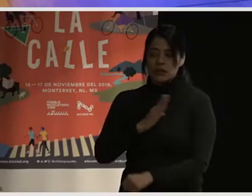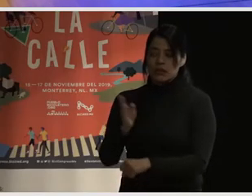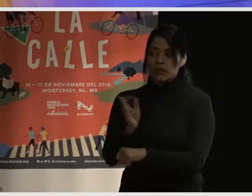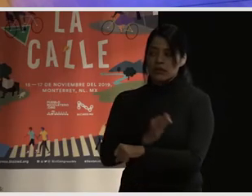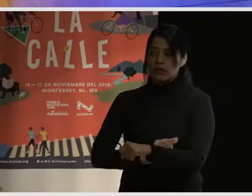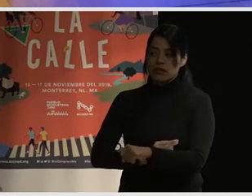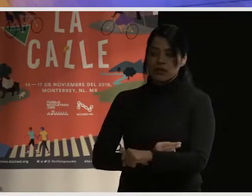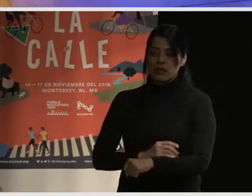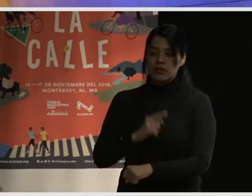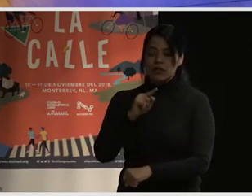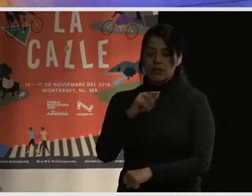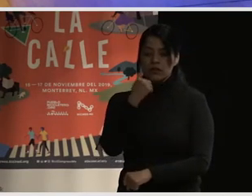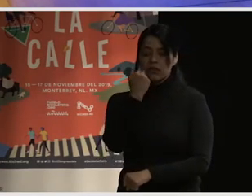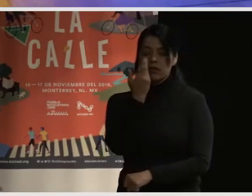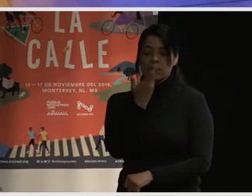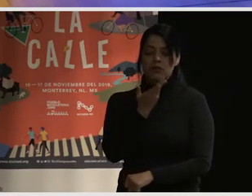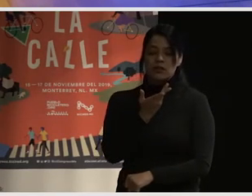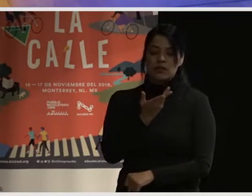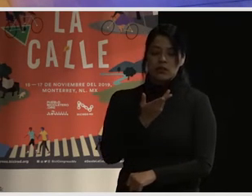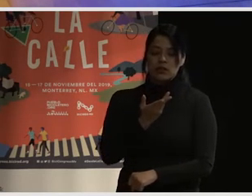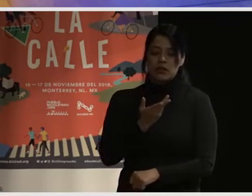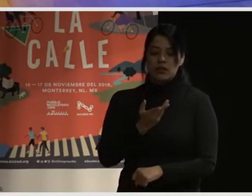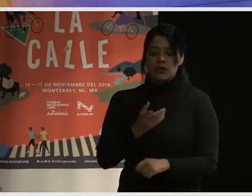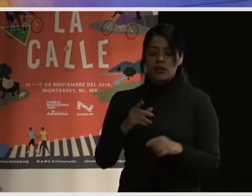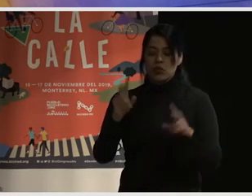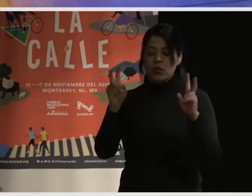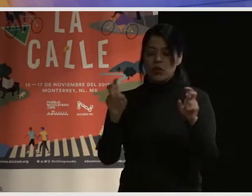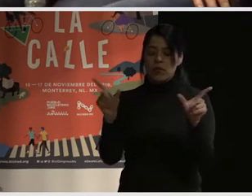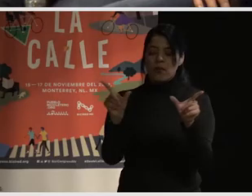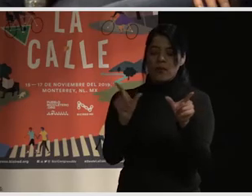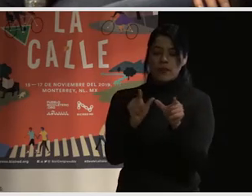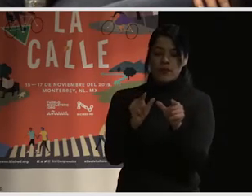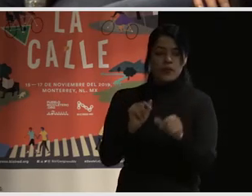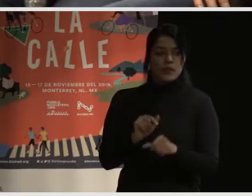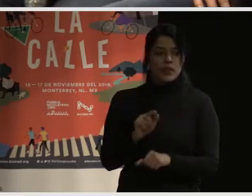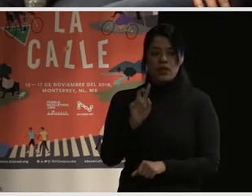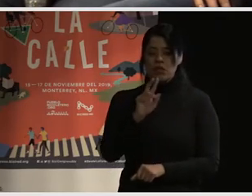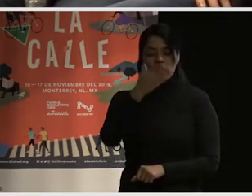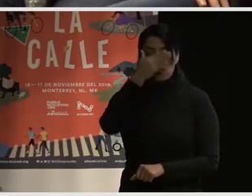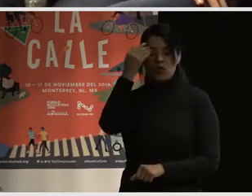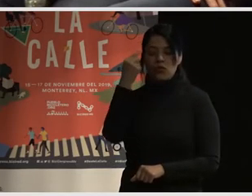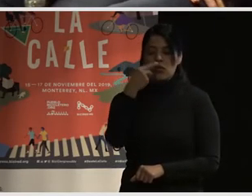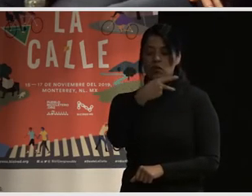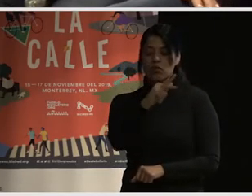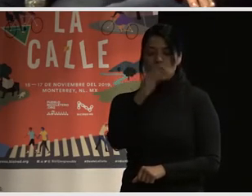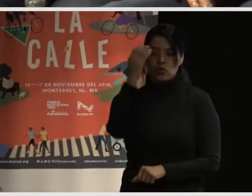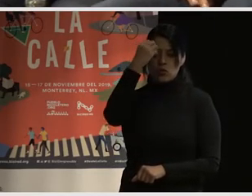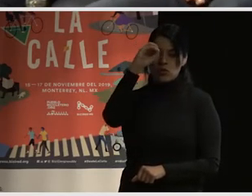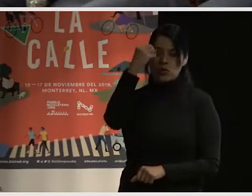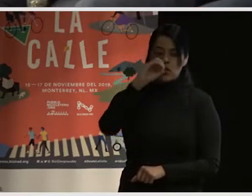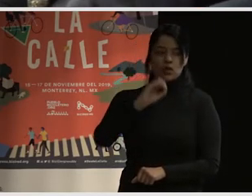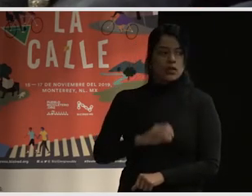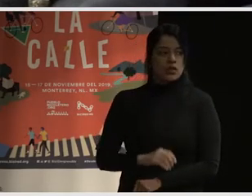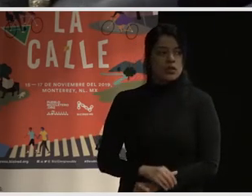yo quise hablar de algo muy abstracto y no sé cómo lo vemos lo vean ustedes